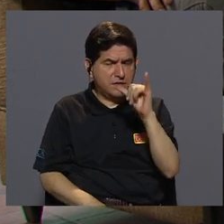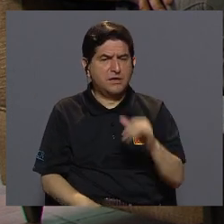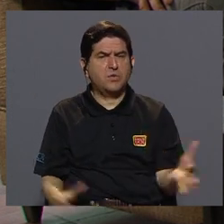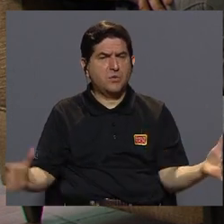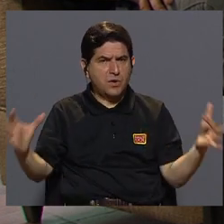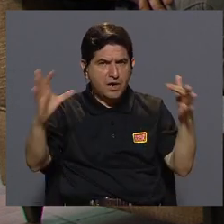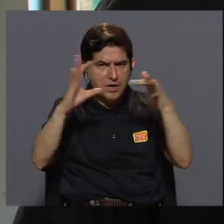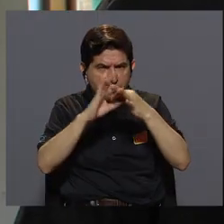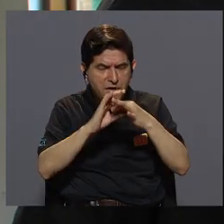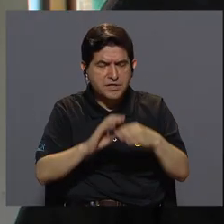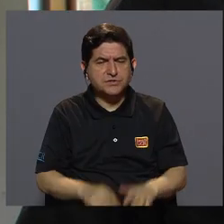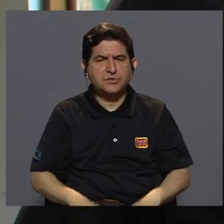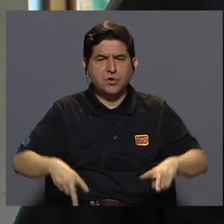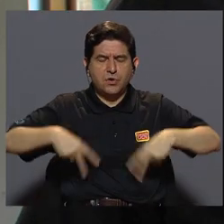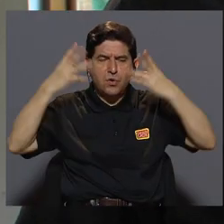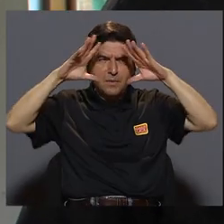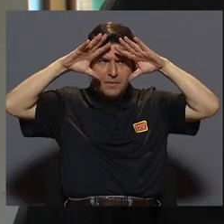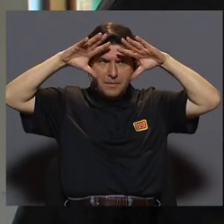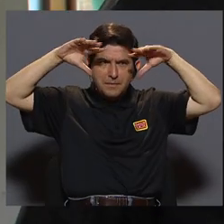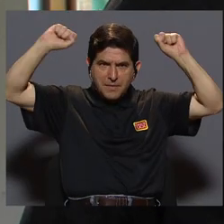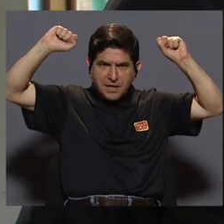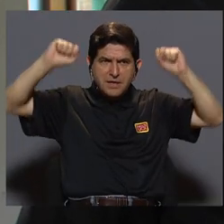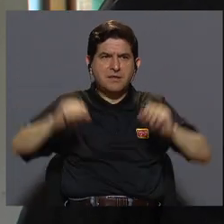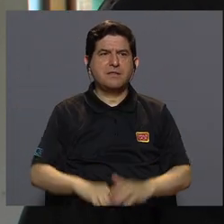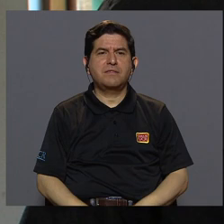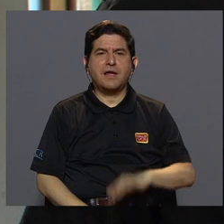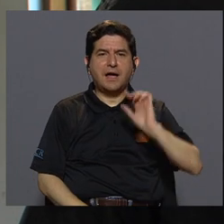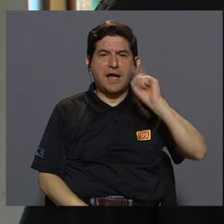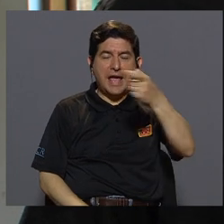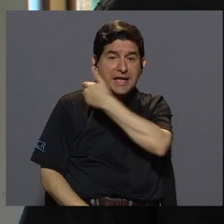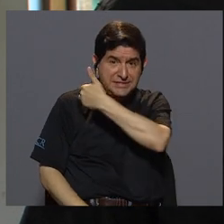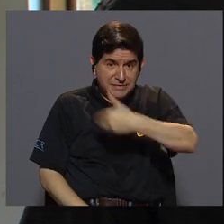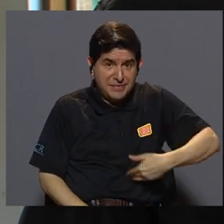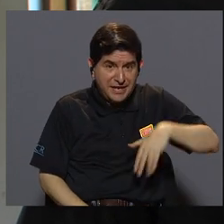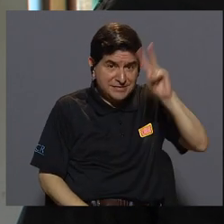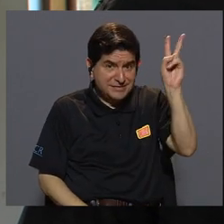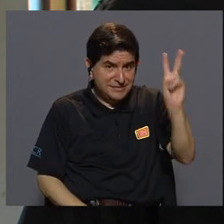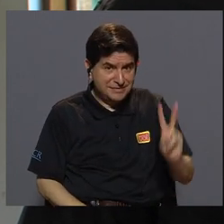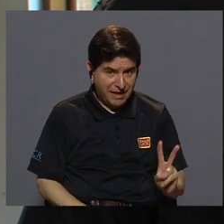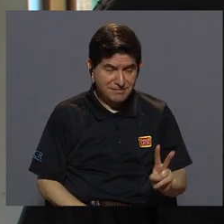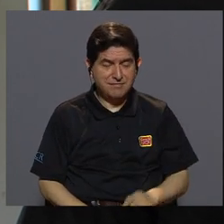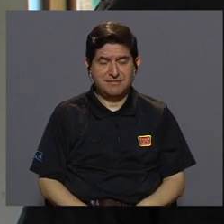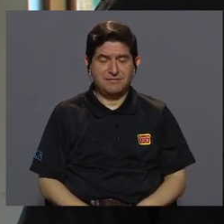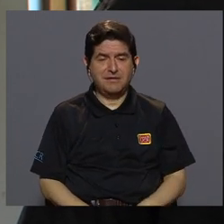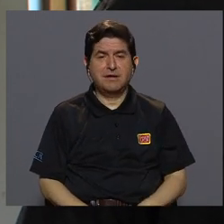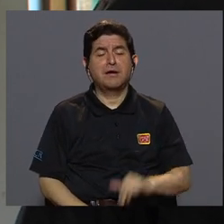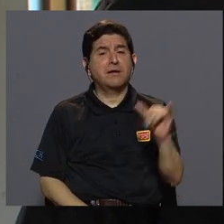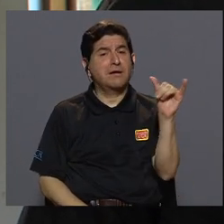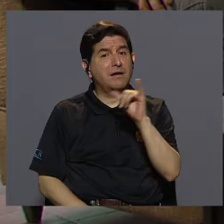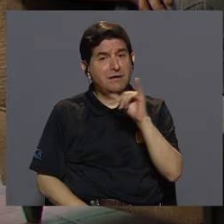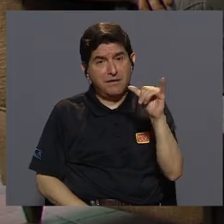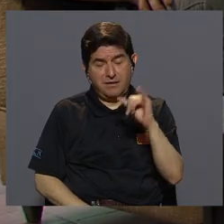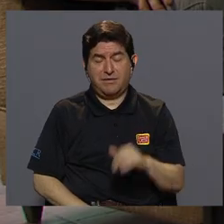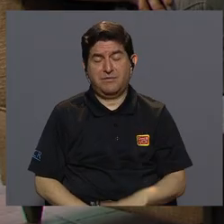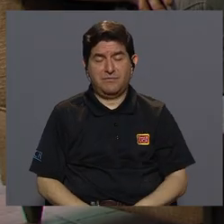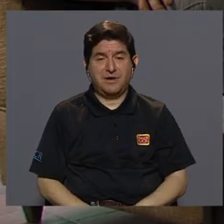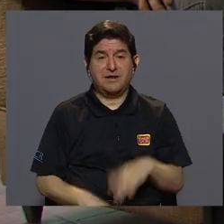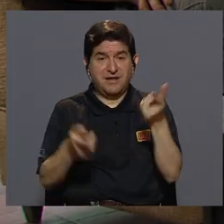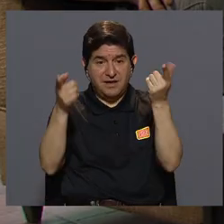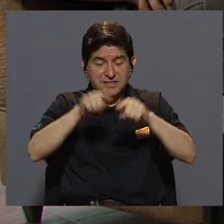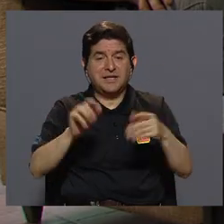también lo relaciona con la vida diplomática, con un expresidente venezolano que casualmente también